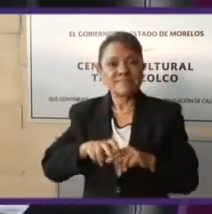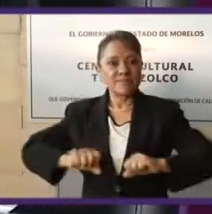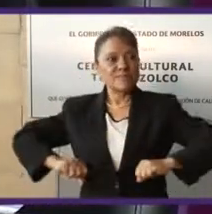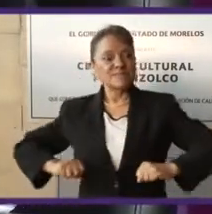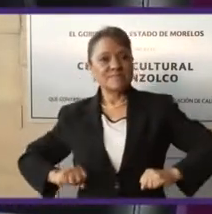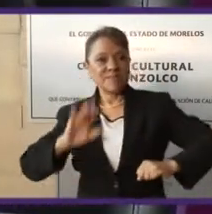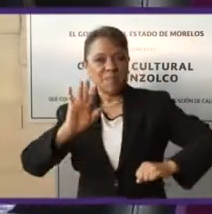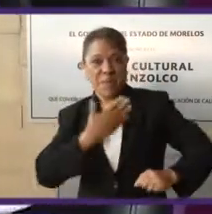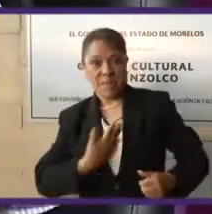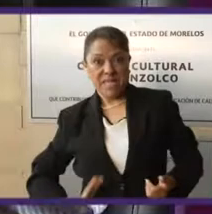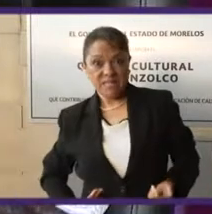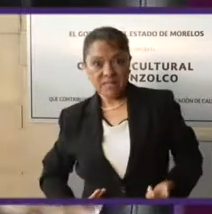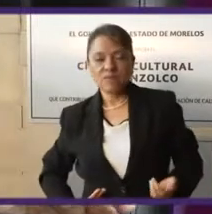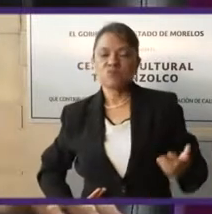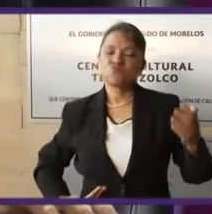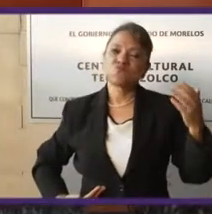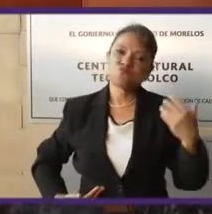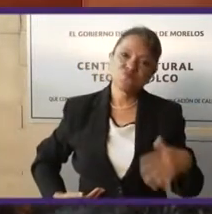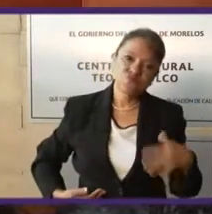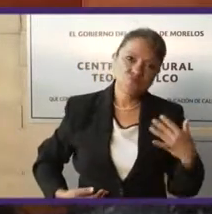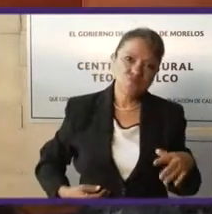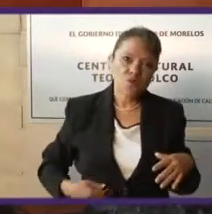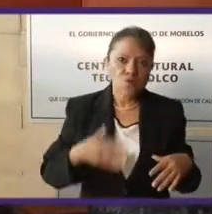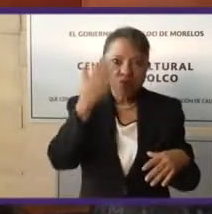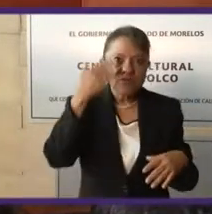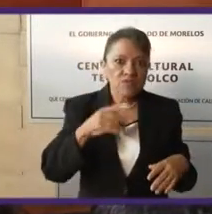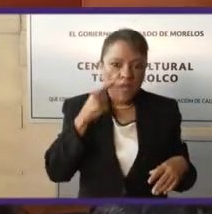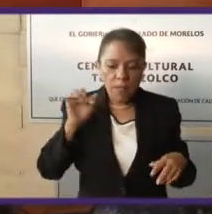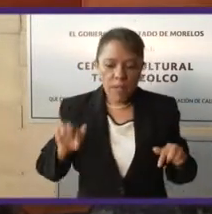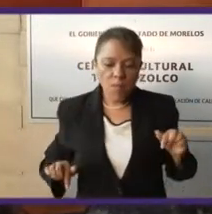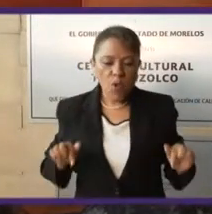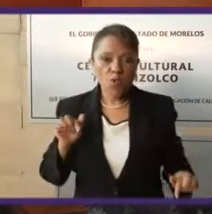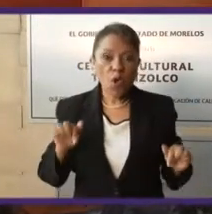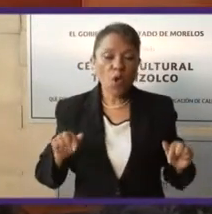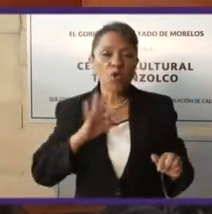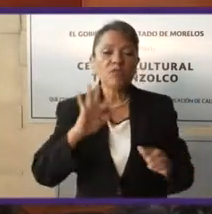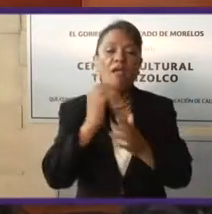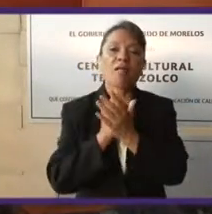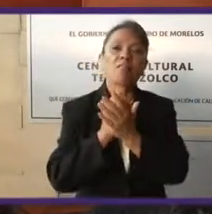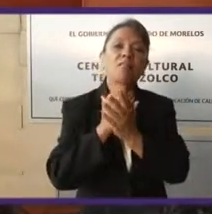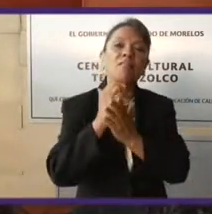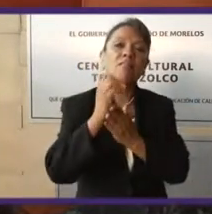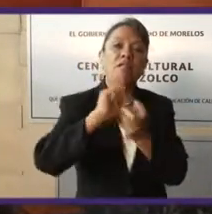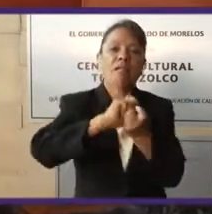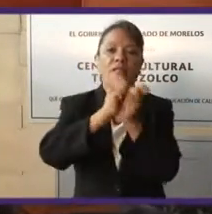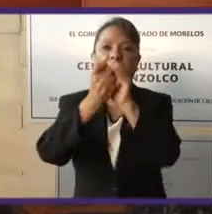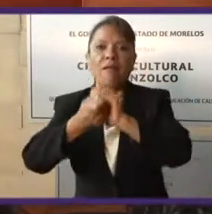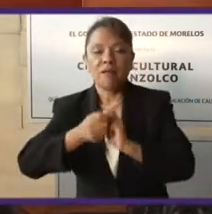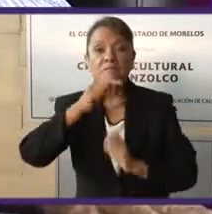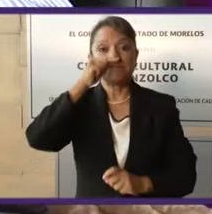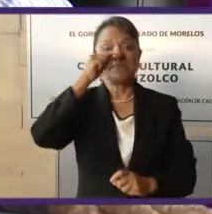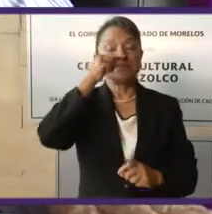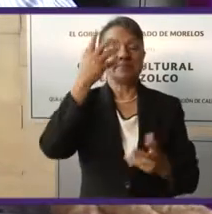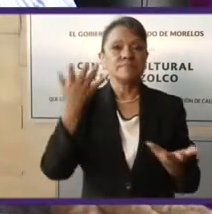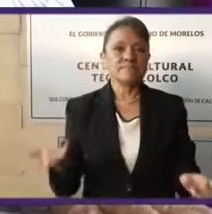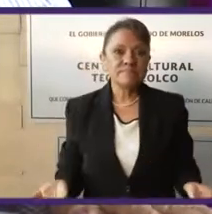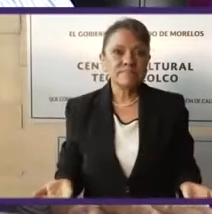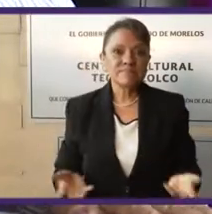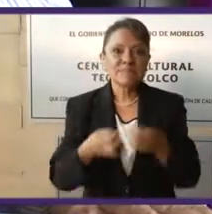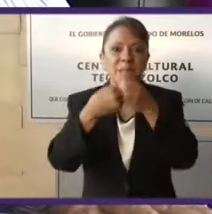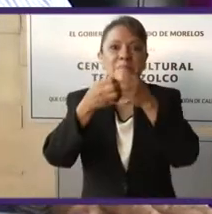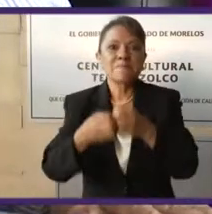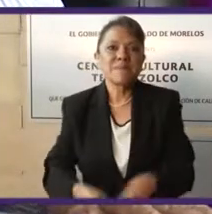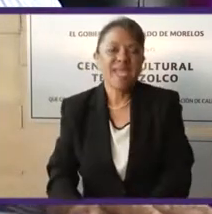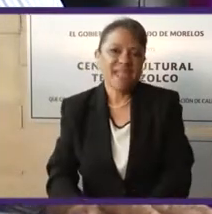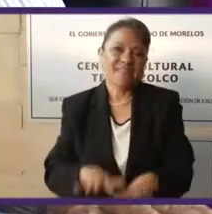palanquitas, capacidad de hacer cosas, y nadie las quiere perder. Entonces, la manera de ejercer el